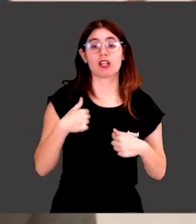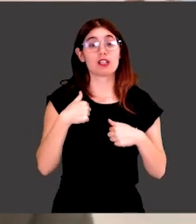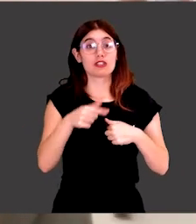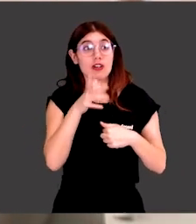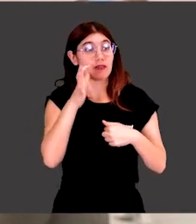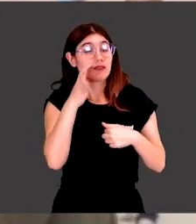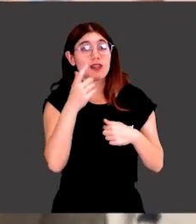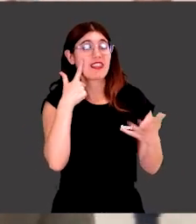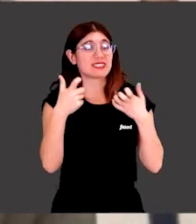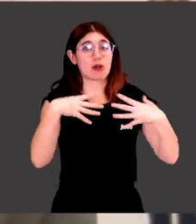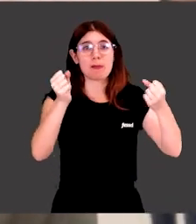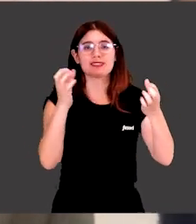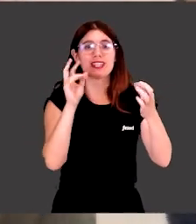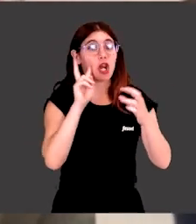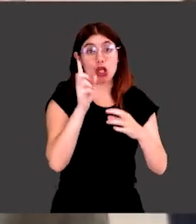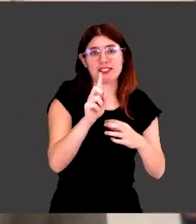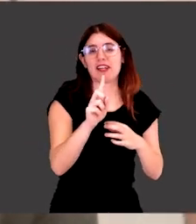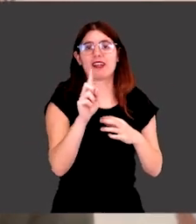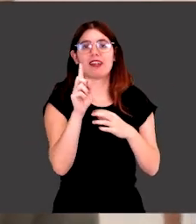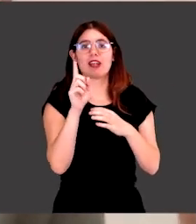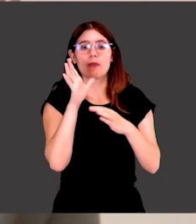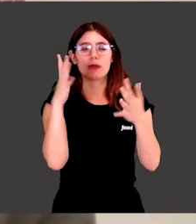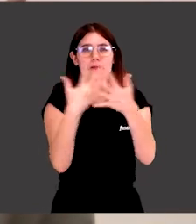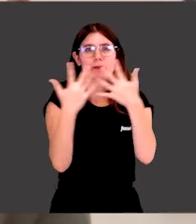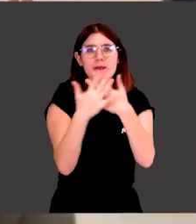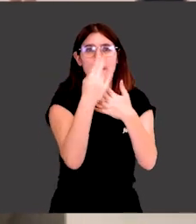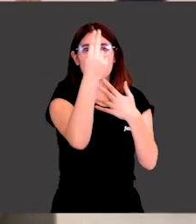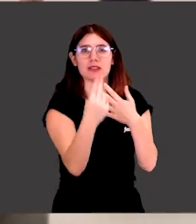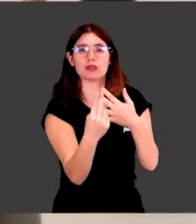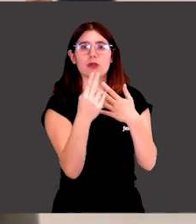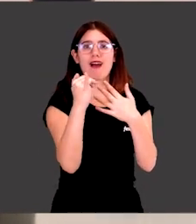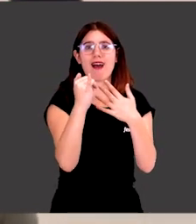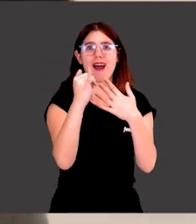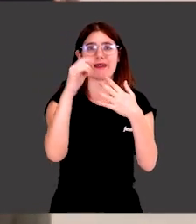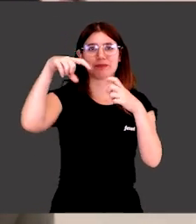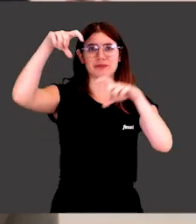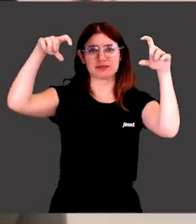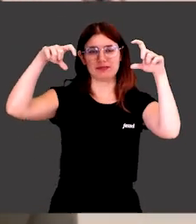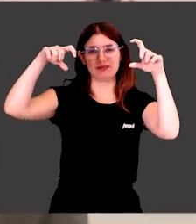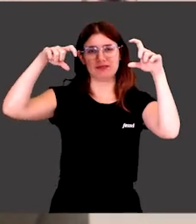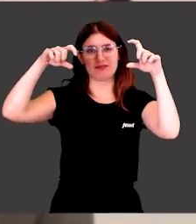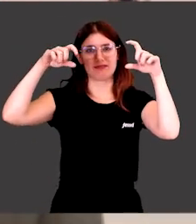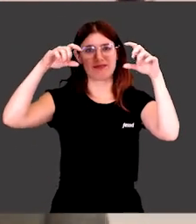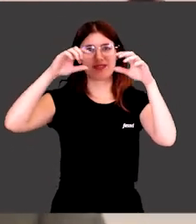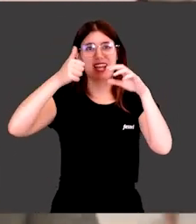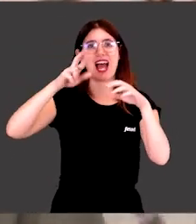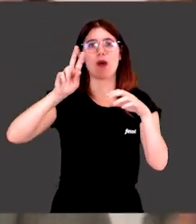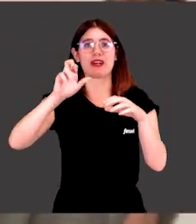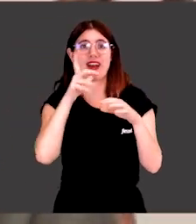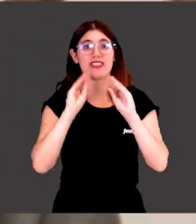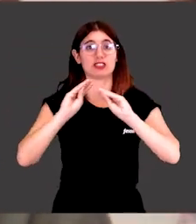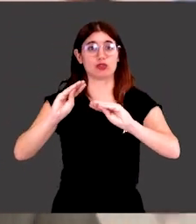que más destaco en realidad es lo que menos se ve, y es que hay integrado en la pintura una espiral áurea que es el que hace el esquema de